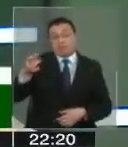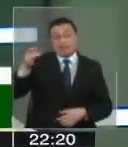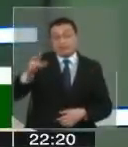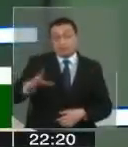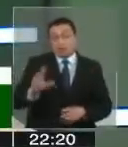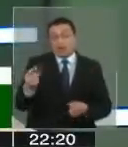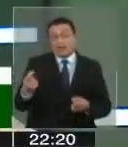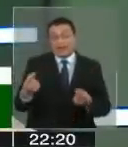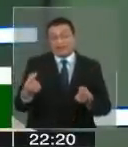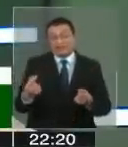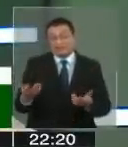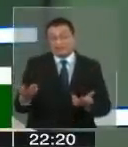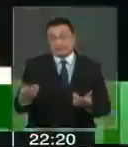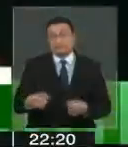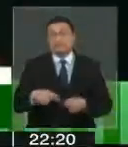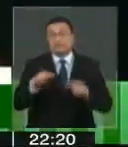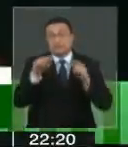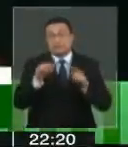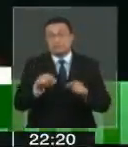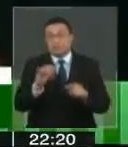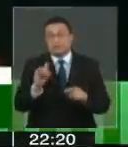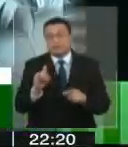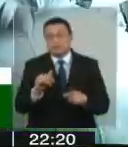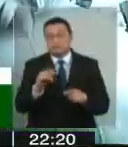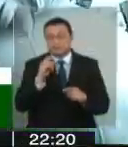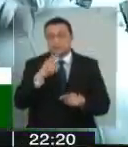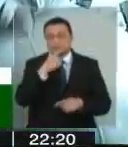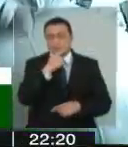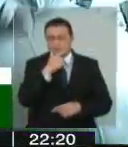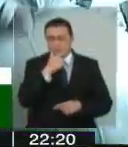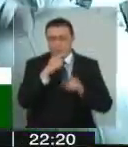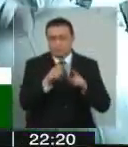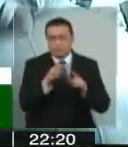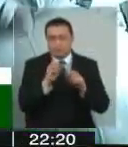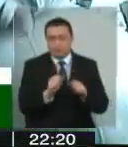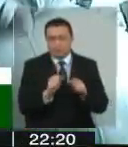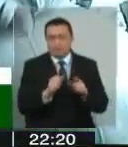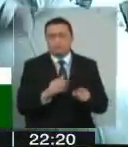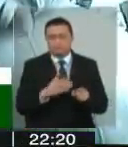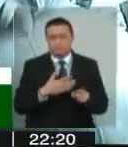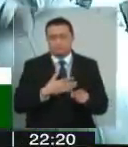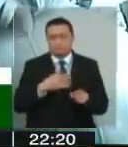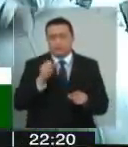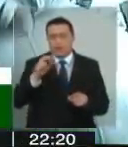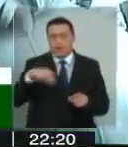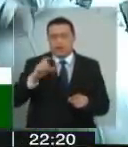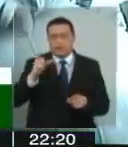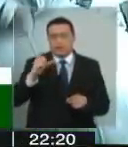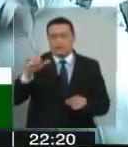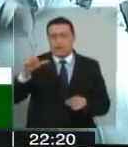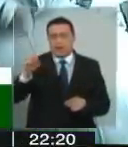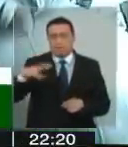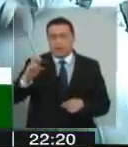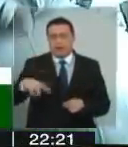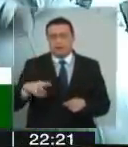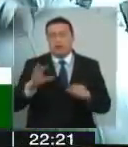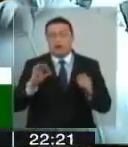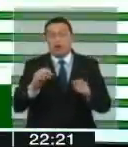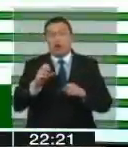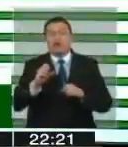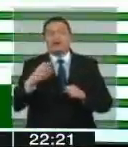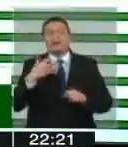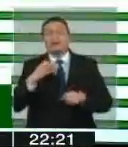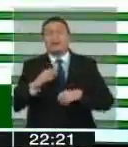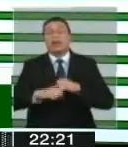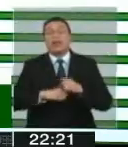ejemplo, Sí, pero me refiero a qué edad ya la gente sospecha que puede ser un síndrome de Angelman o a qué edad, porque hay veces